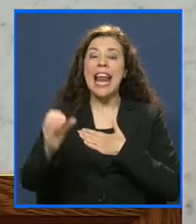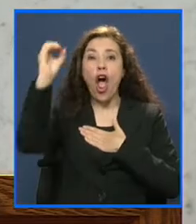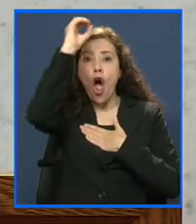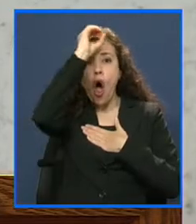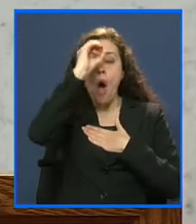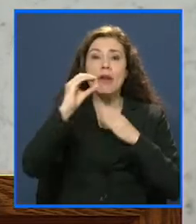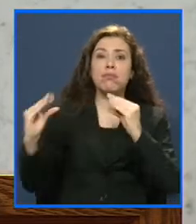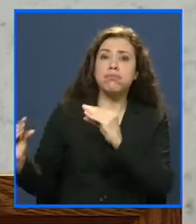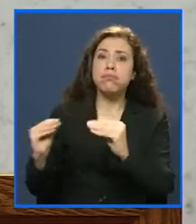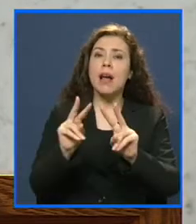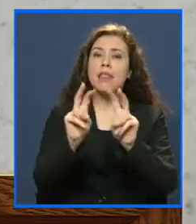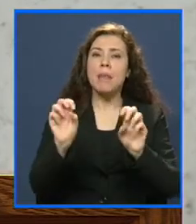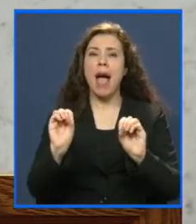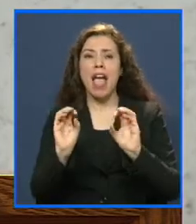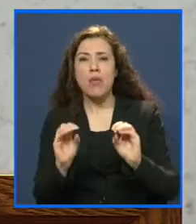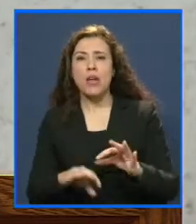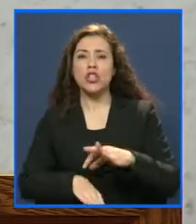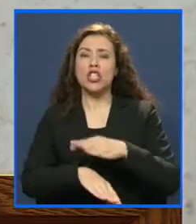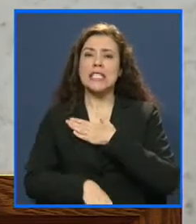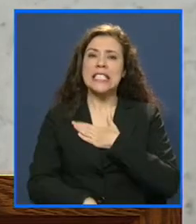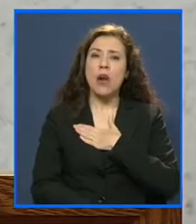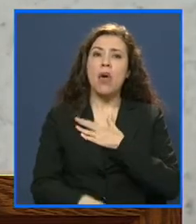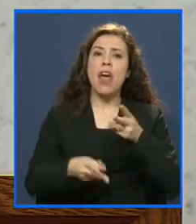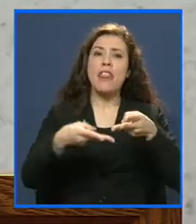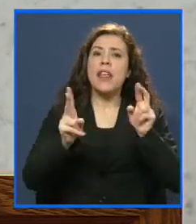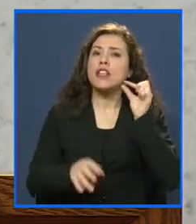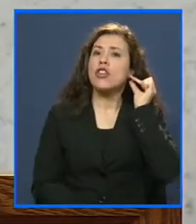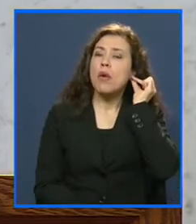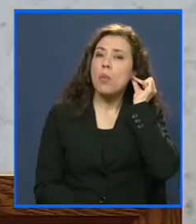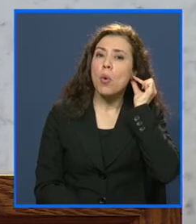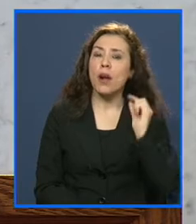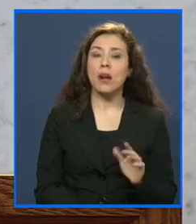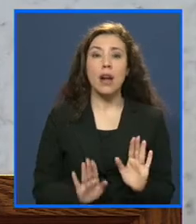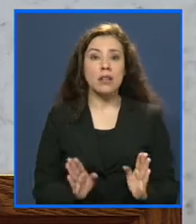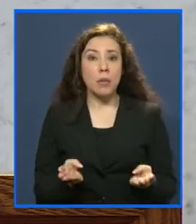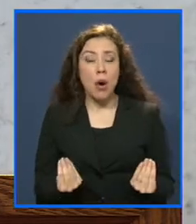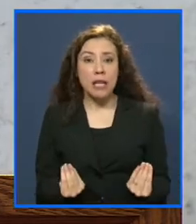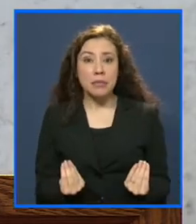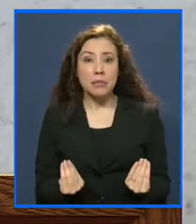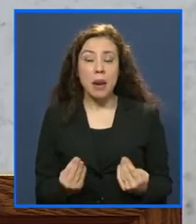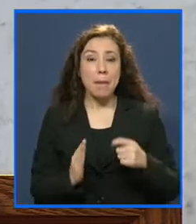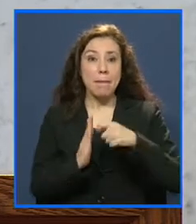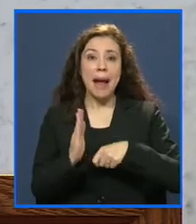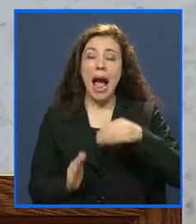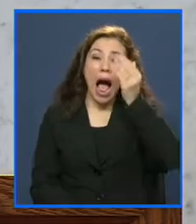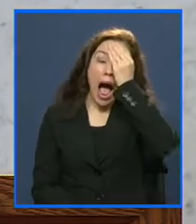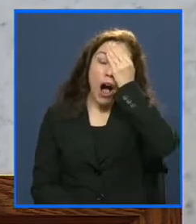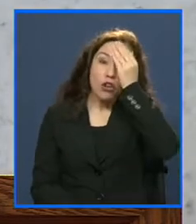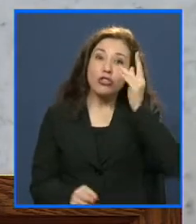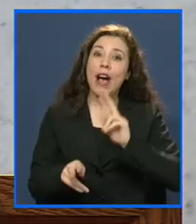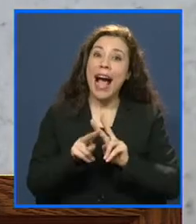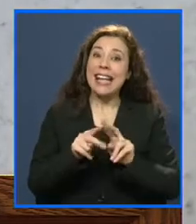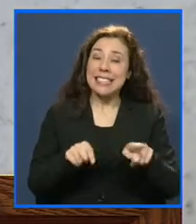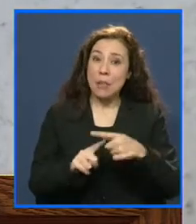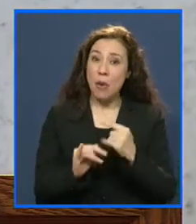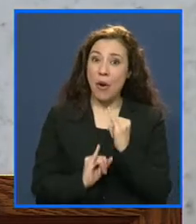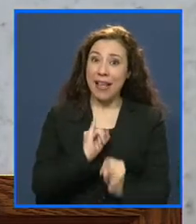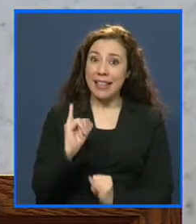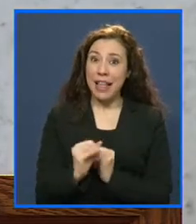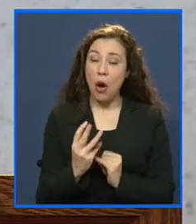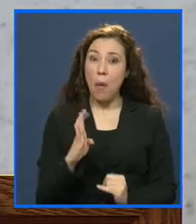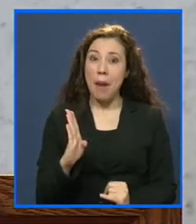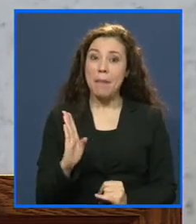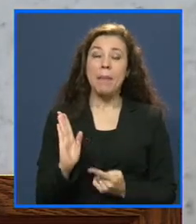debatir sobre educación salud y los derechos de las mujeres esperamos desde el mes de agosto habilitar en nuestro sitio web el